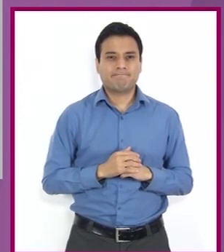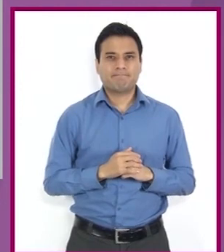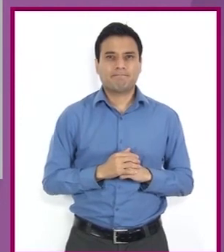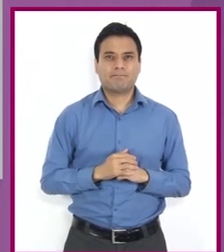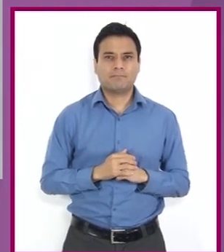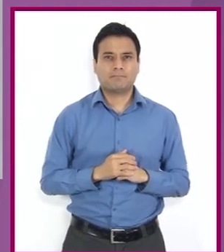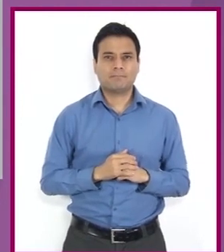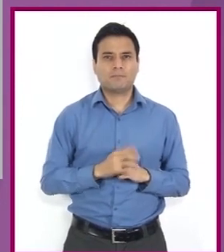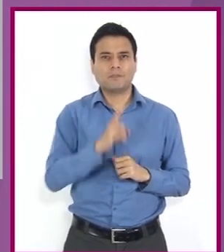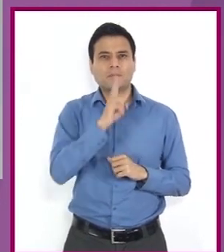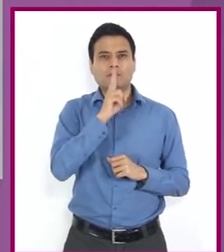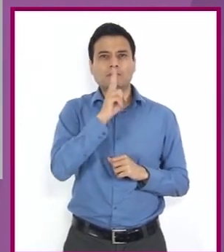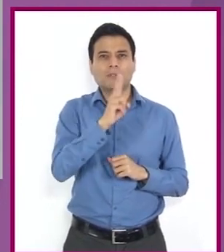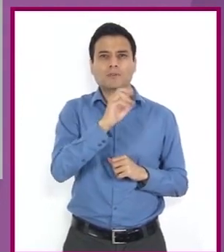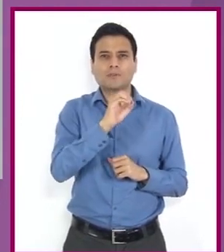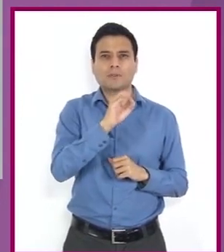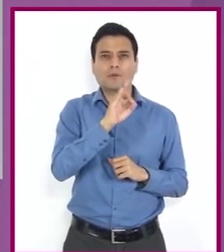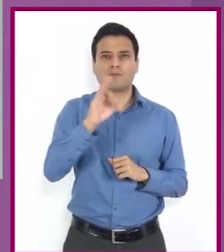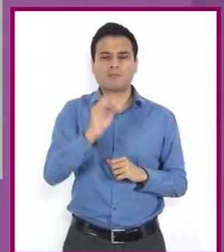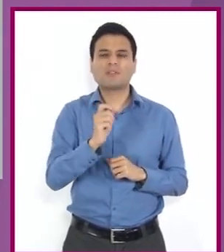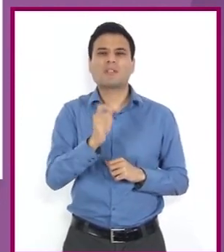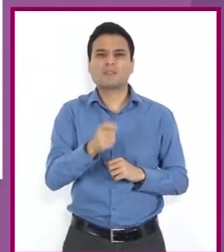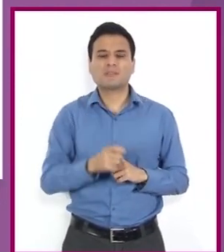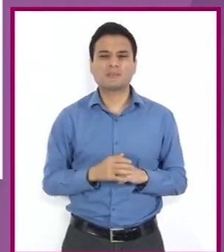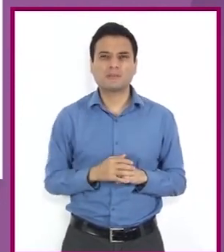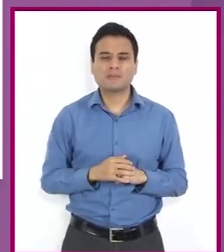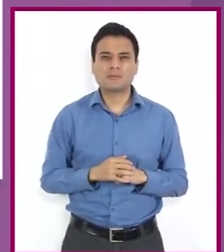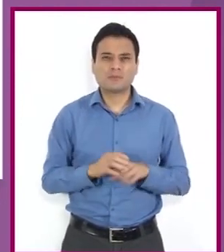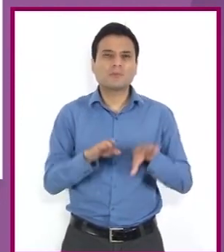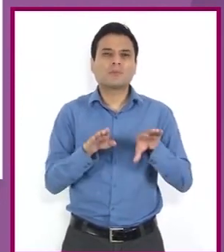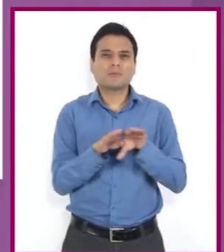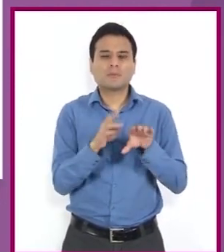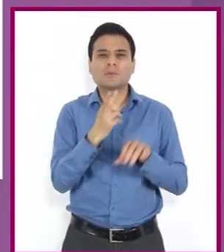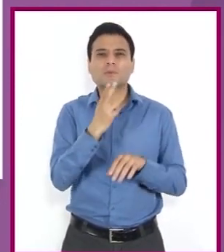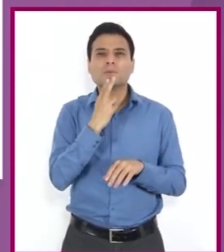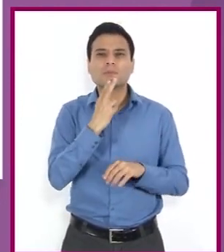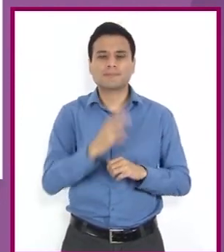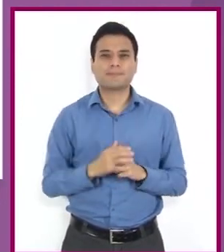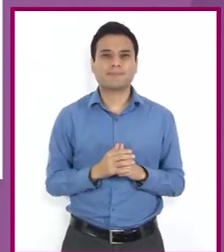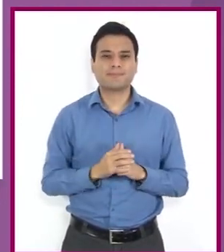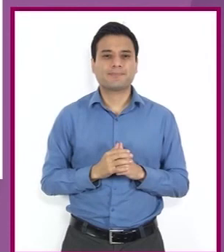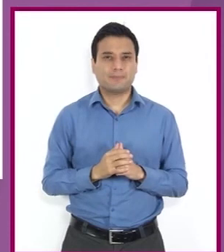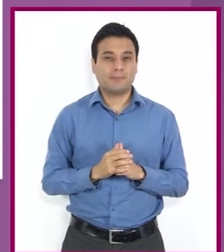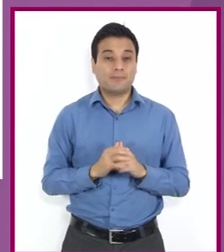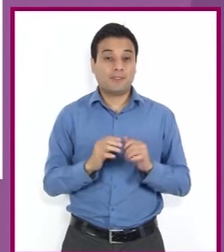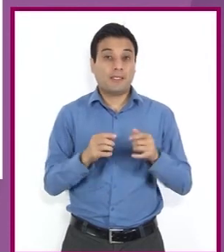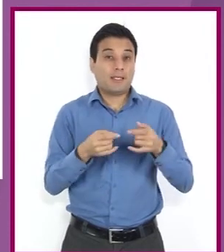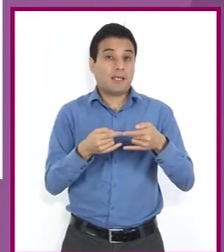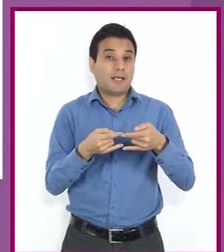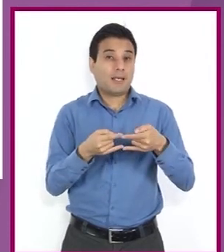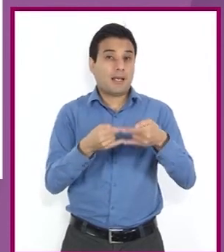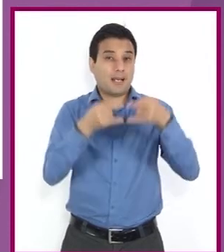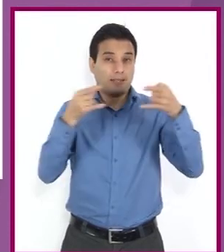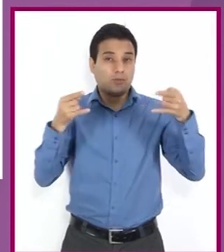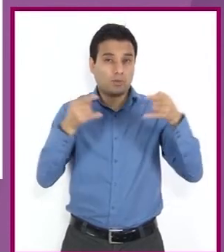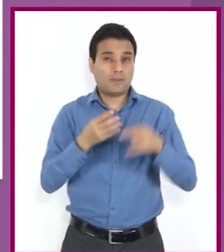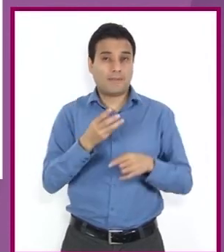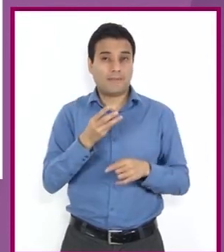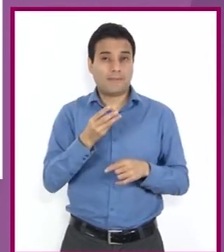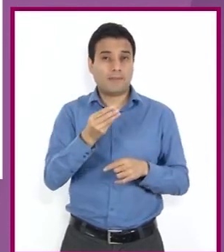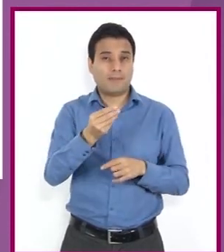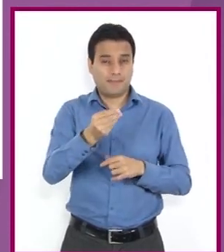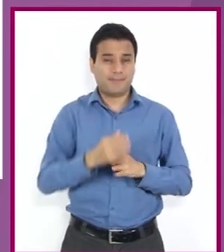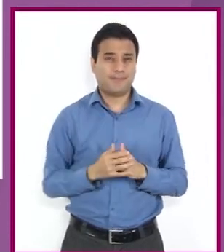voz en off y cómo se utiliza en la historieta? La narración de apoyo en la historieta, sin que aparezca quien la